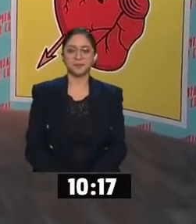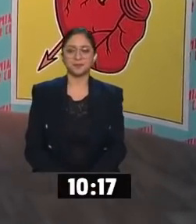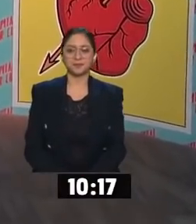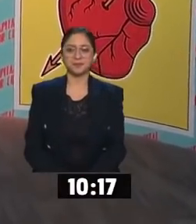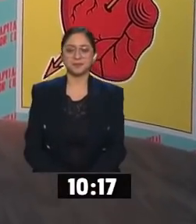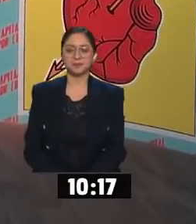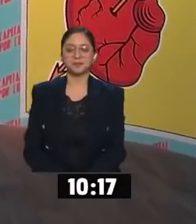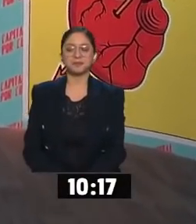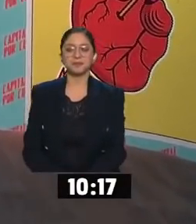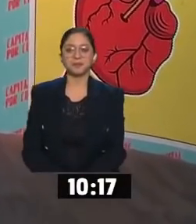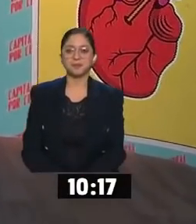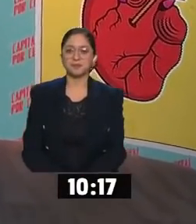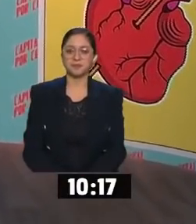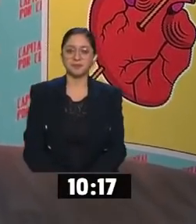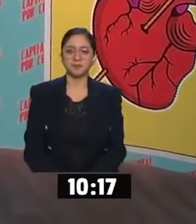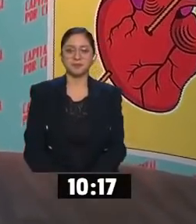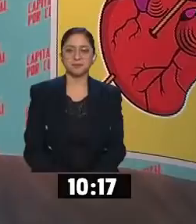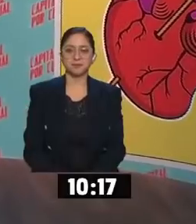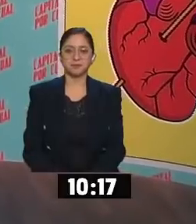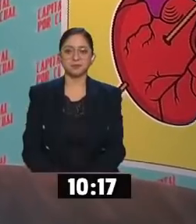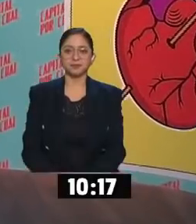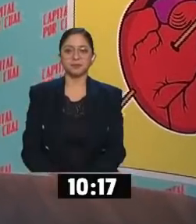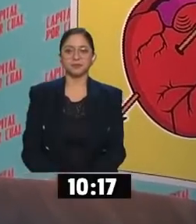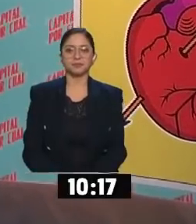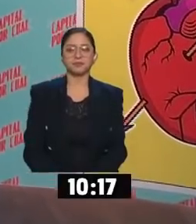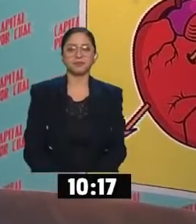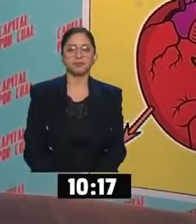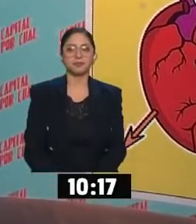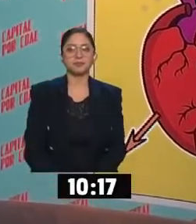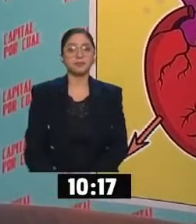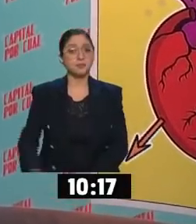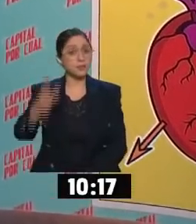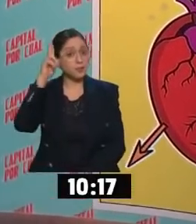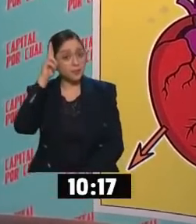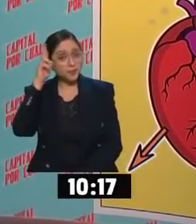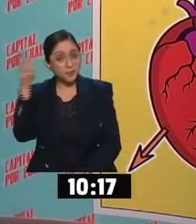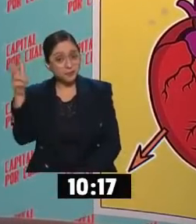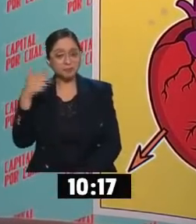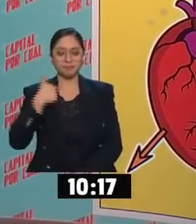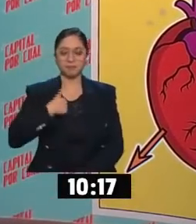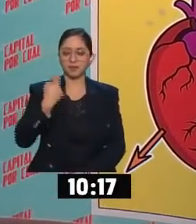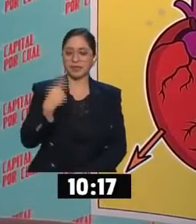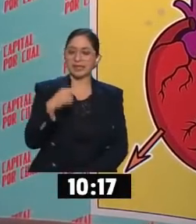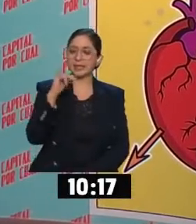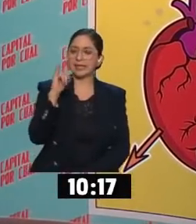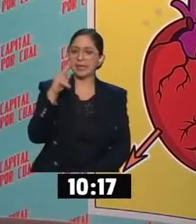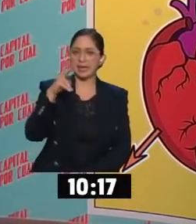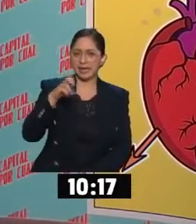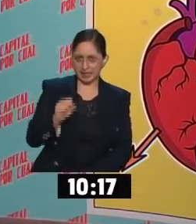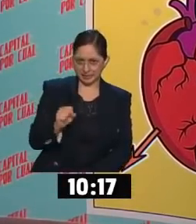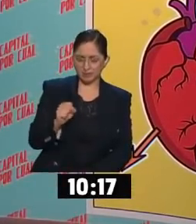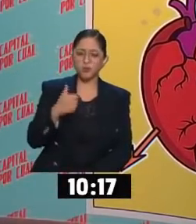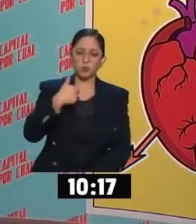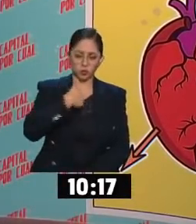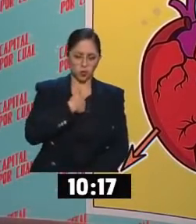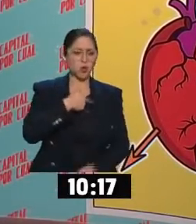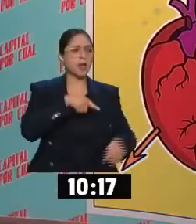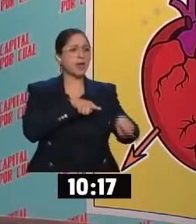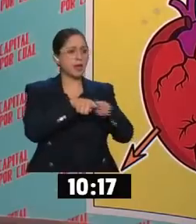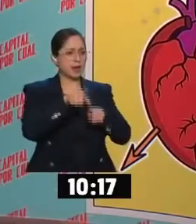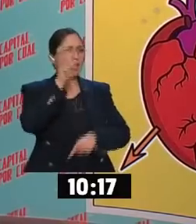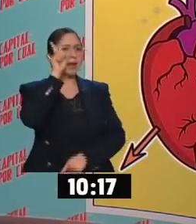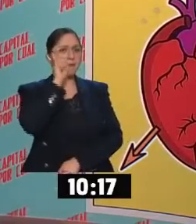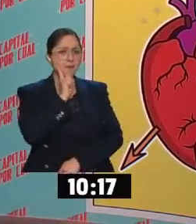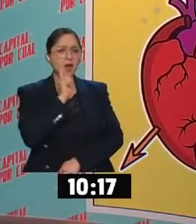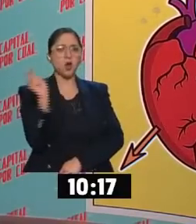Hola, yo soy Inés, soy la hermana de la novia y quiero dedicarle esta canción